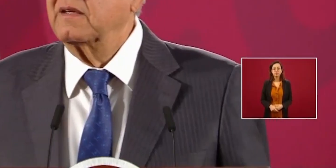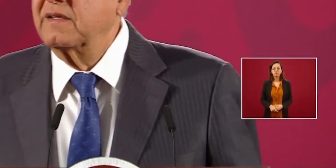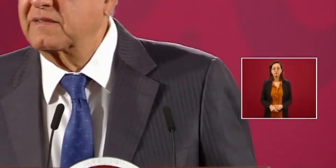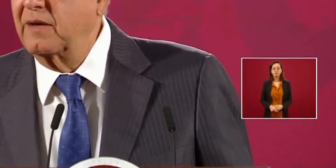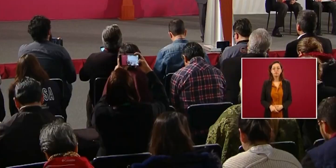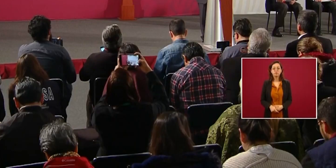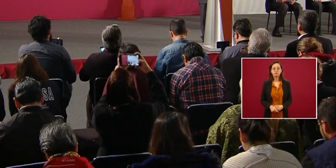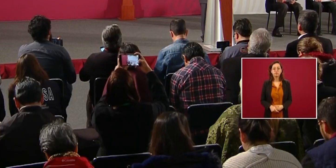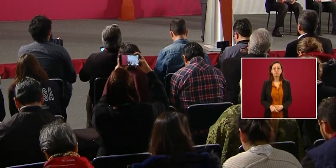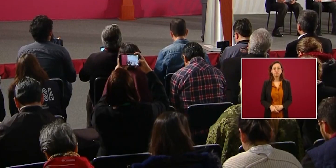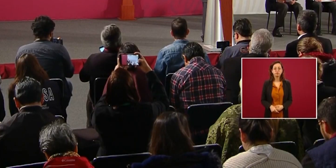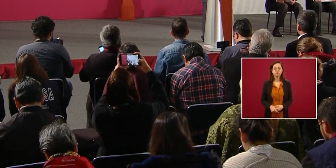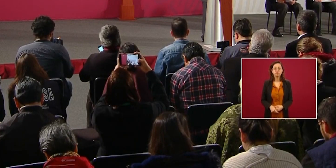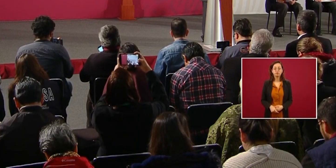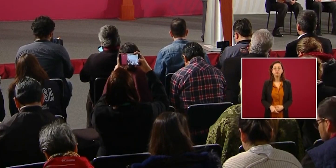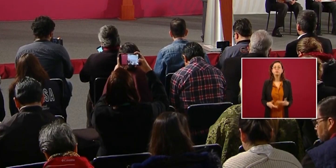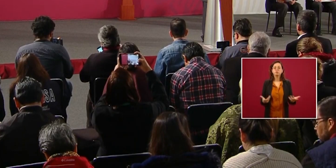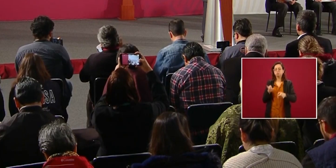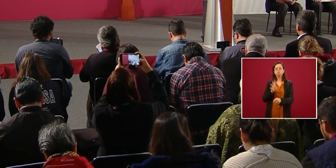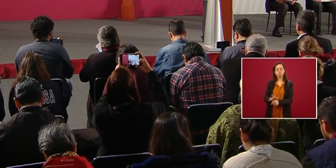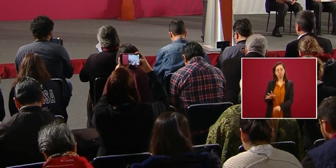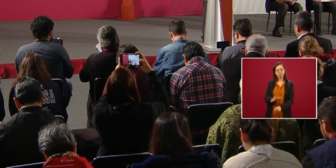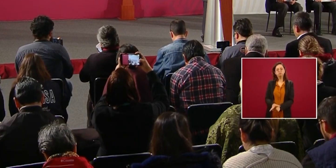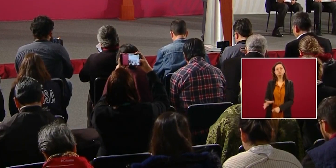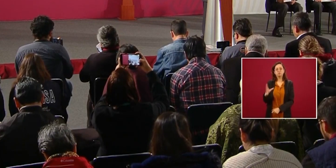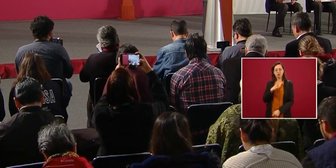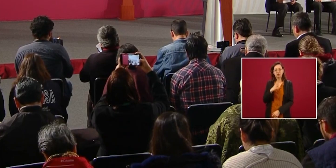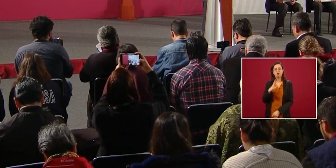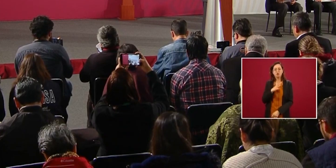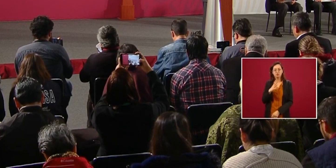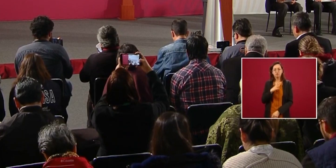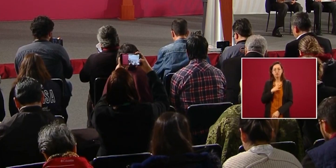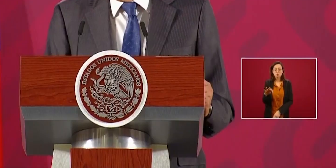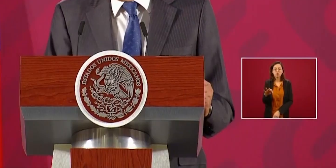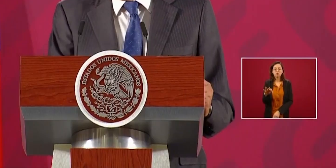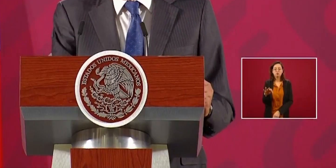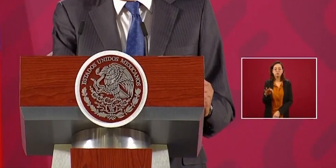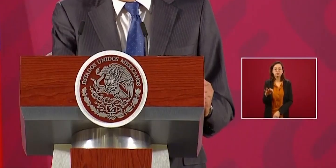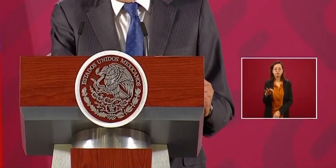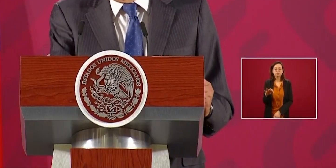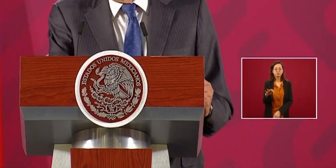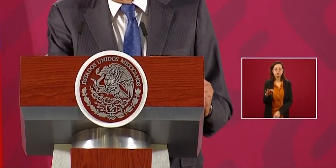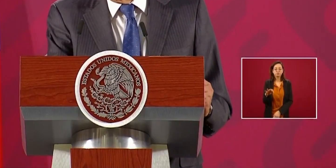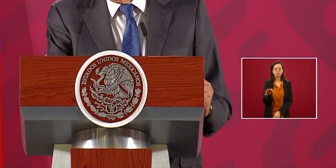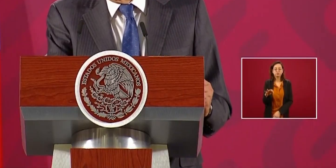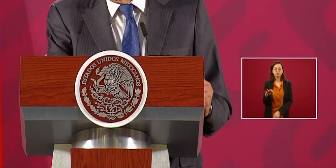leve. Estamos preparados para enfrentar esta